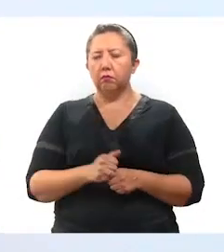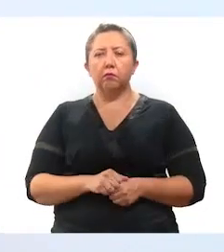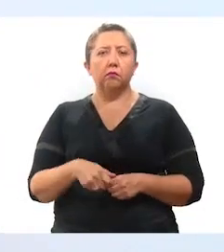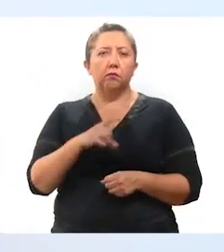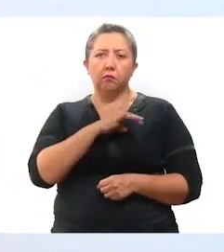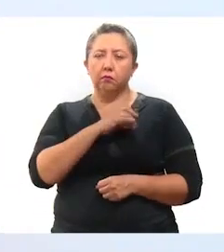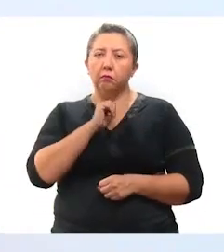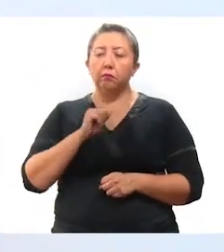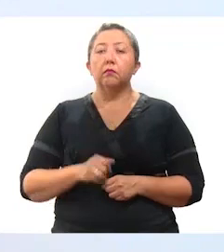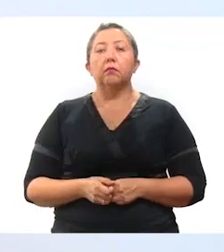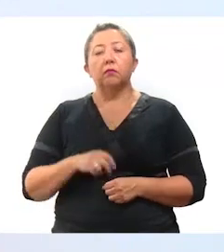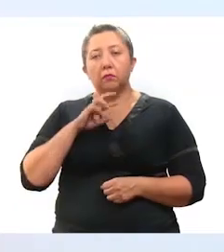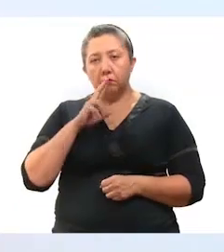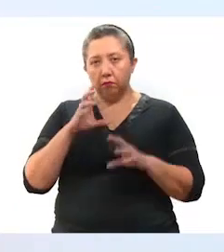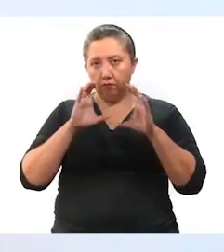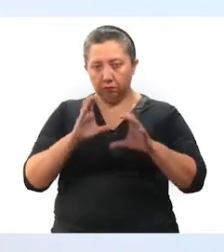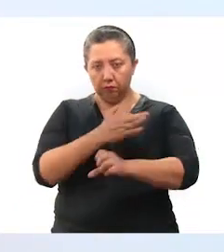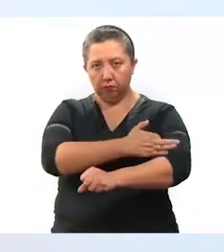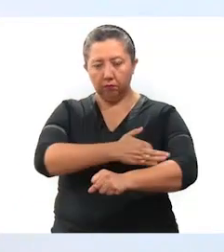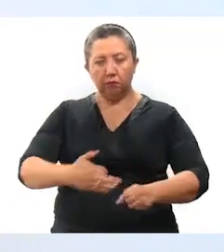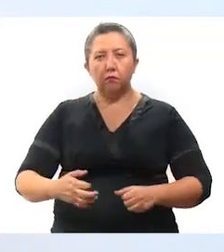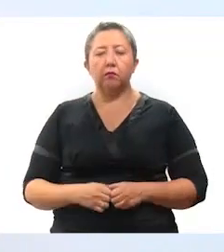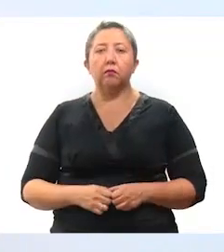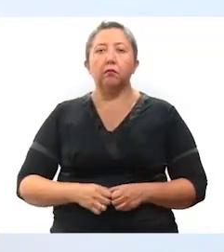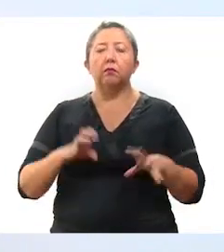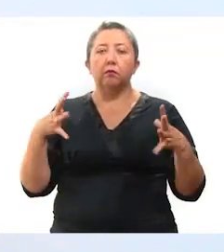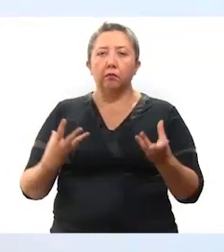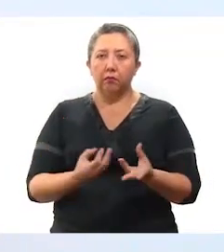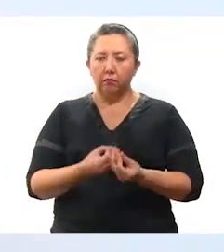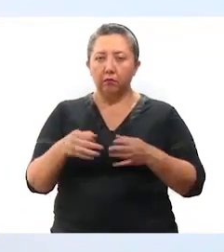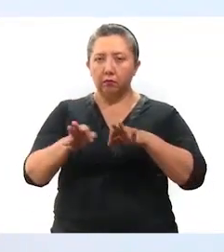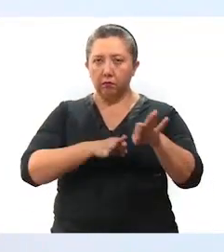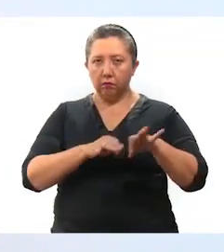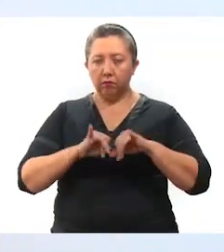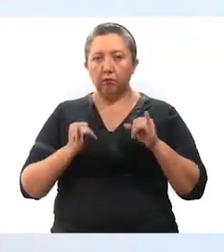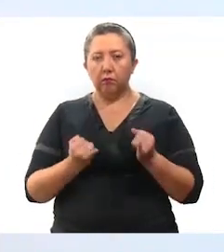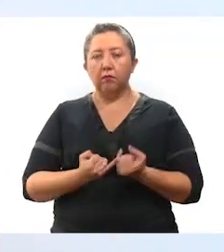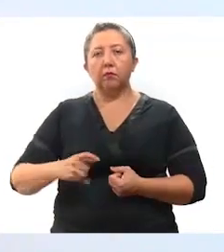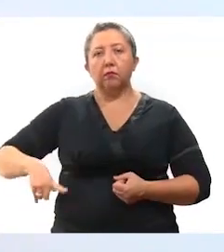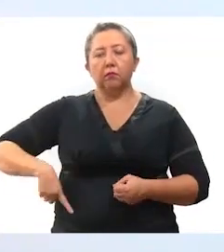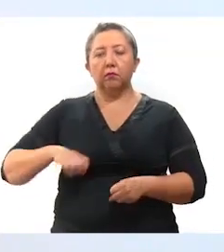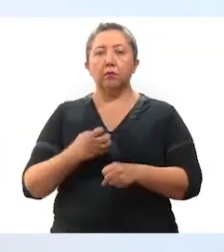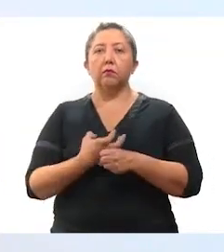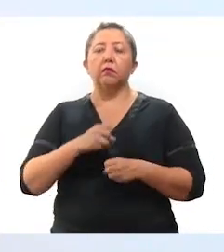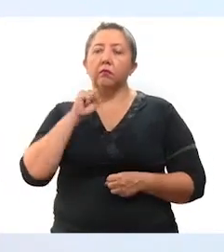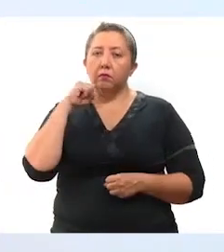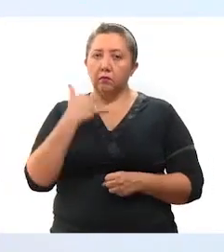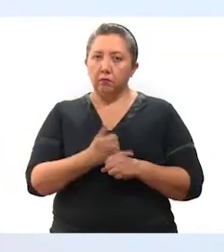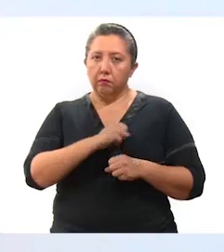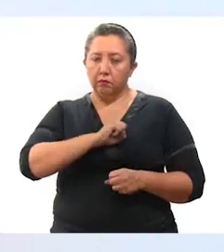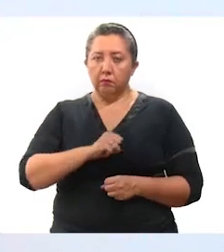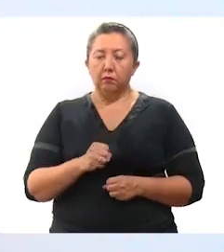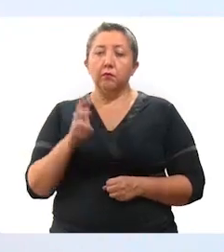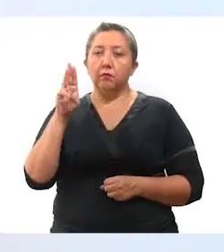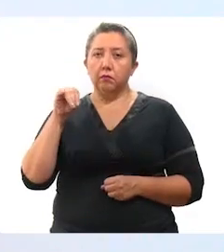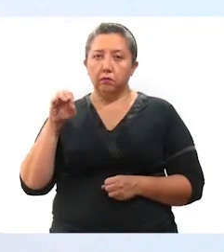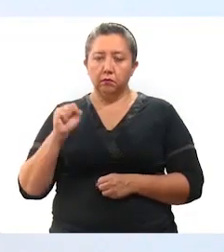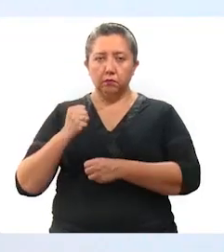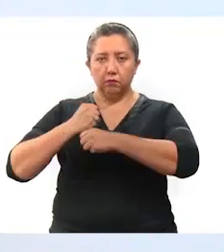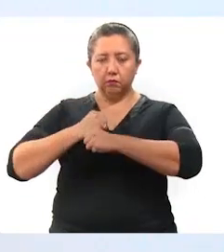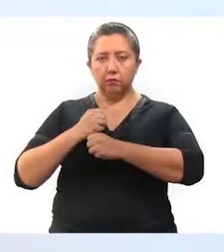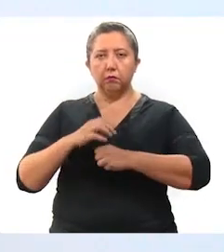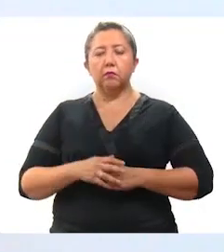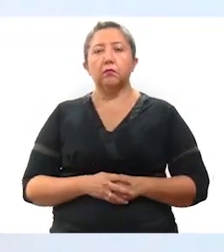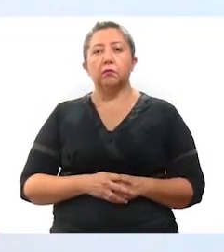para proteger nuestra salud y la de nuestras familias. Estamos trabajando de manera conjunta el Gobierno del Estado, la Secretaría de Bienestar y las